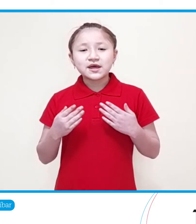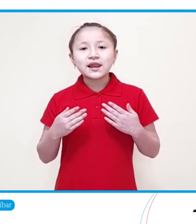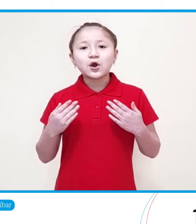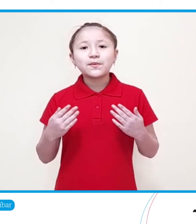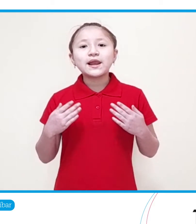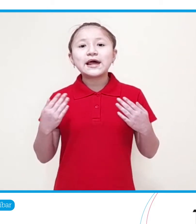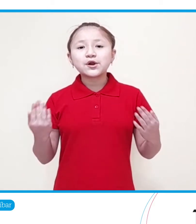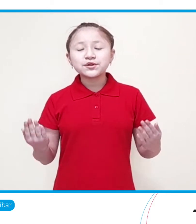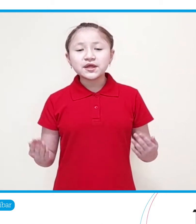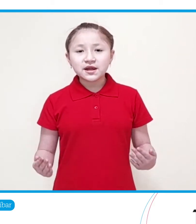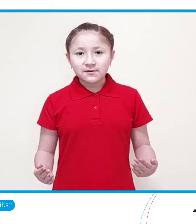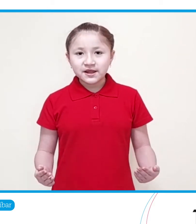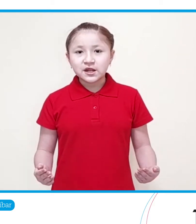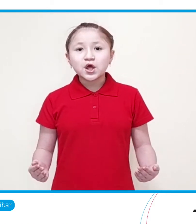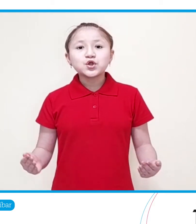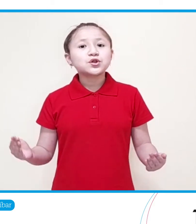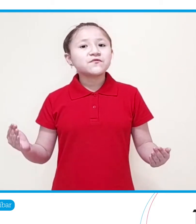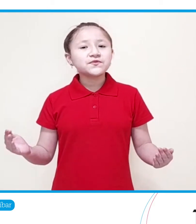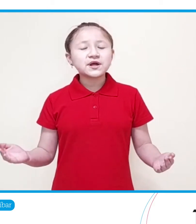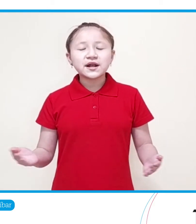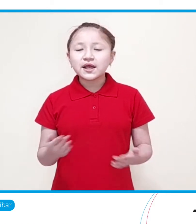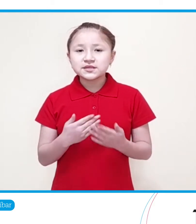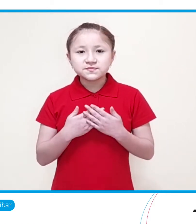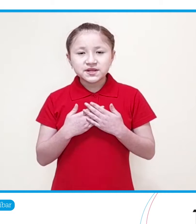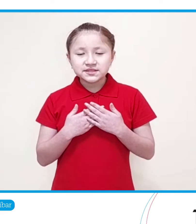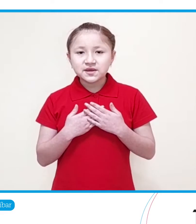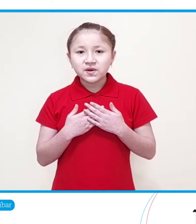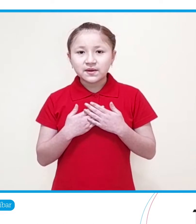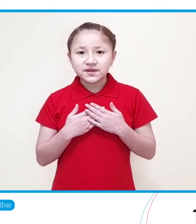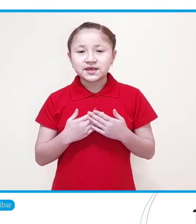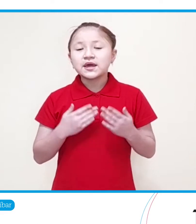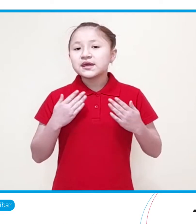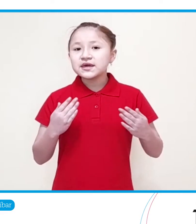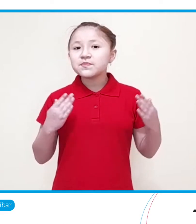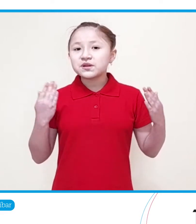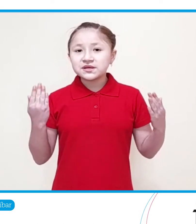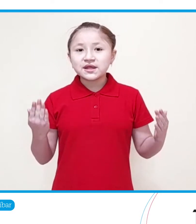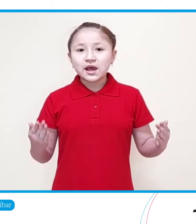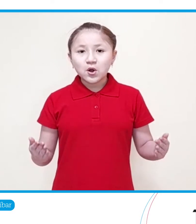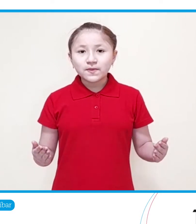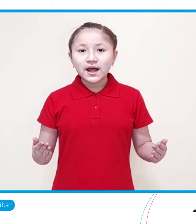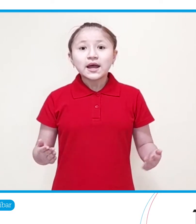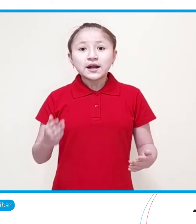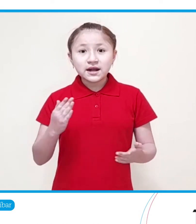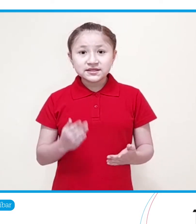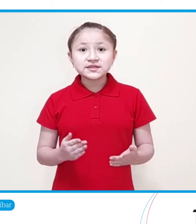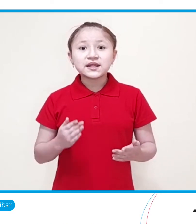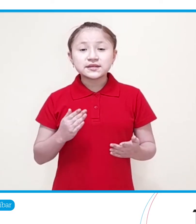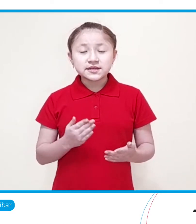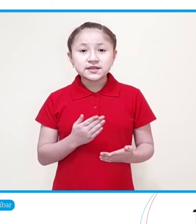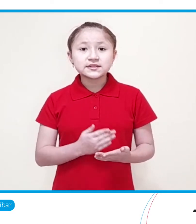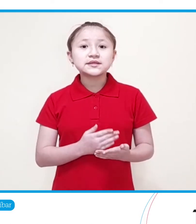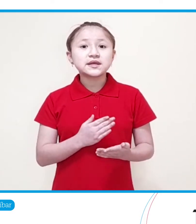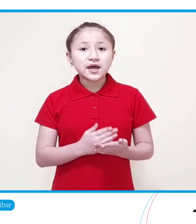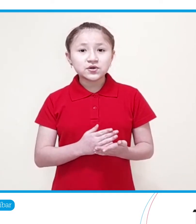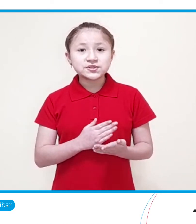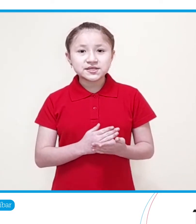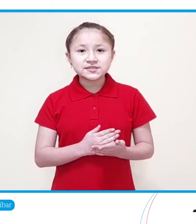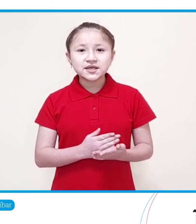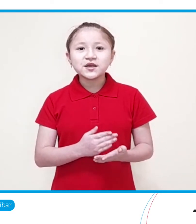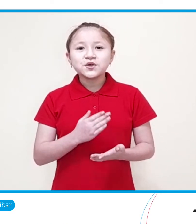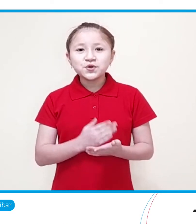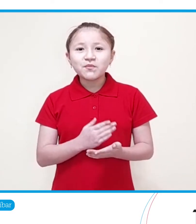que interpretar la obra La Rosa y el Clavel, donde fue una gran experiencia para mí. ¿Qué aprendí de la obra? Gracias a las enseñanzas de